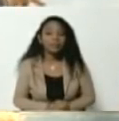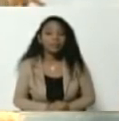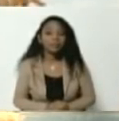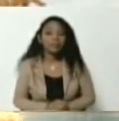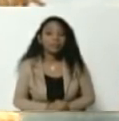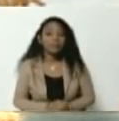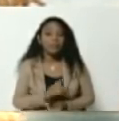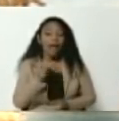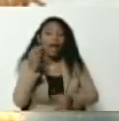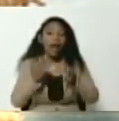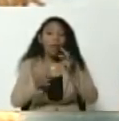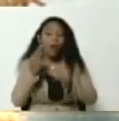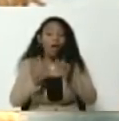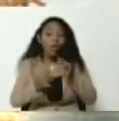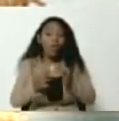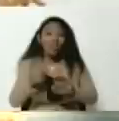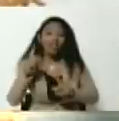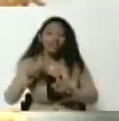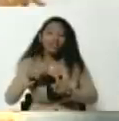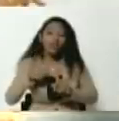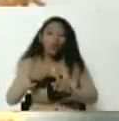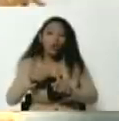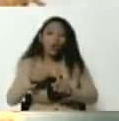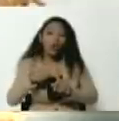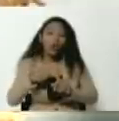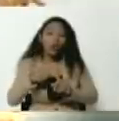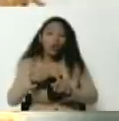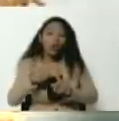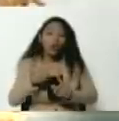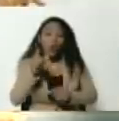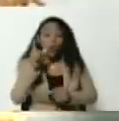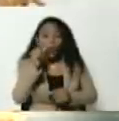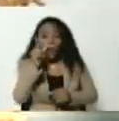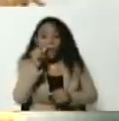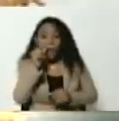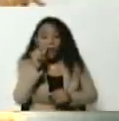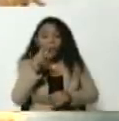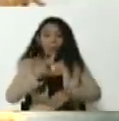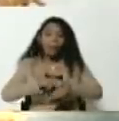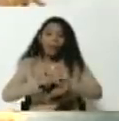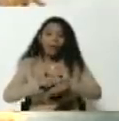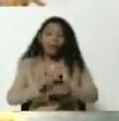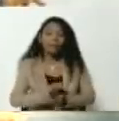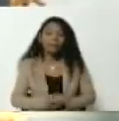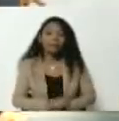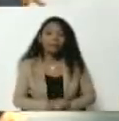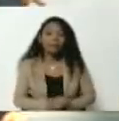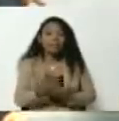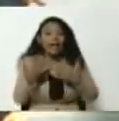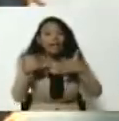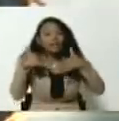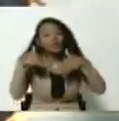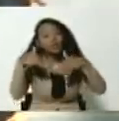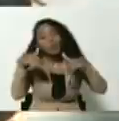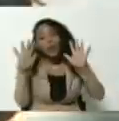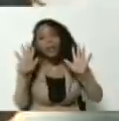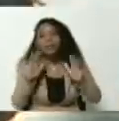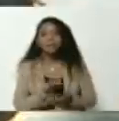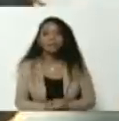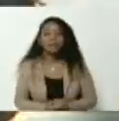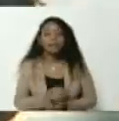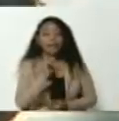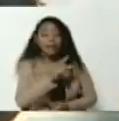Es el abogado del tío de Mario Abdo. ¡Qué casualidad! Y este señor Javier